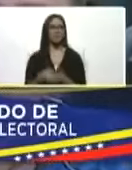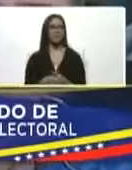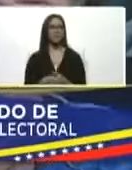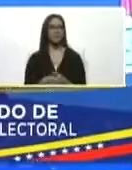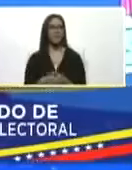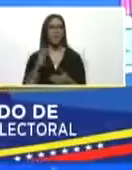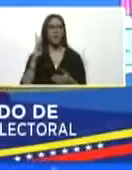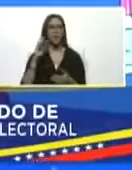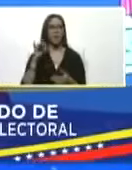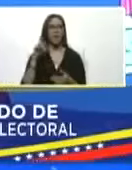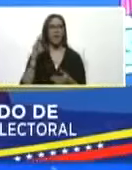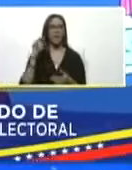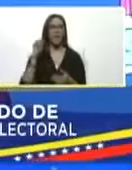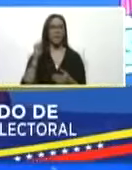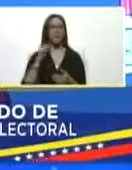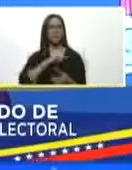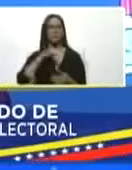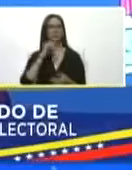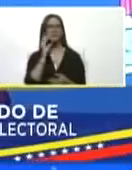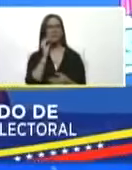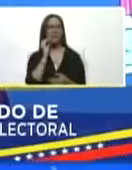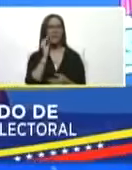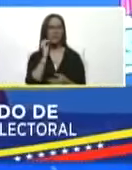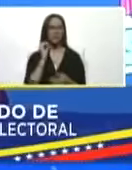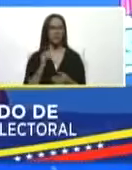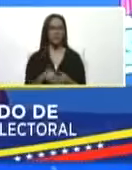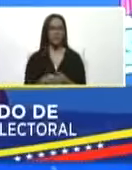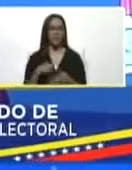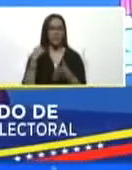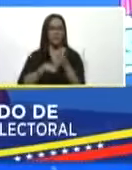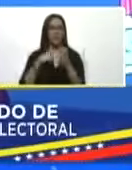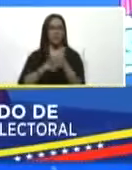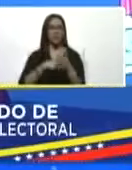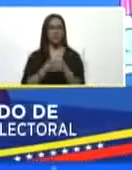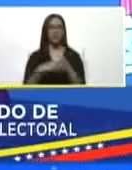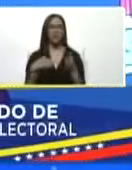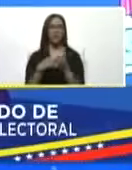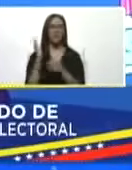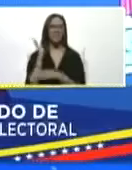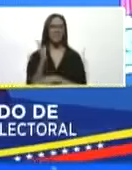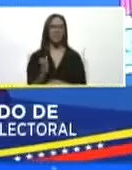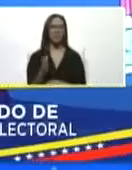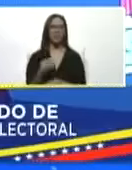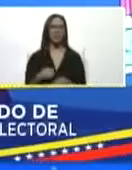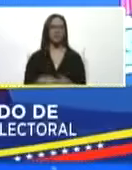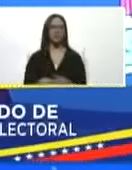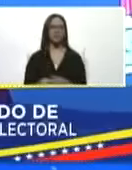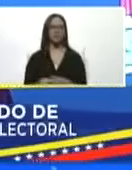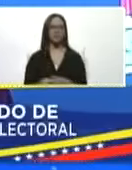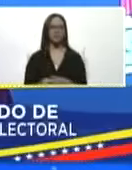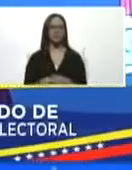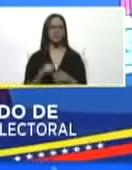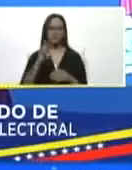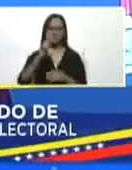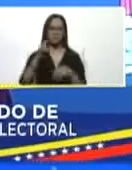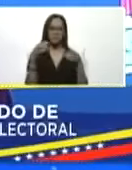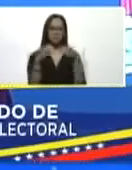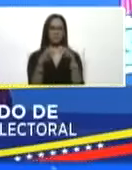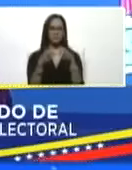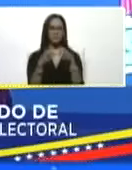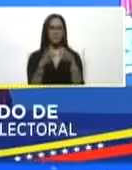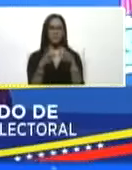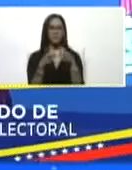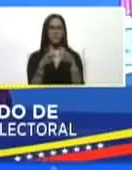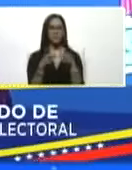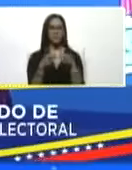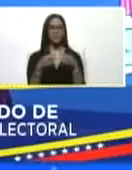William Castillo, nuestro experto en la lucha contra sanciones. El tercer equipo